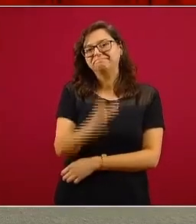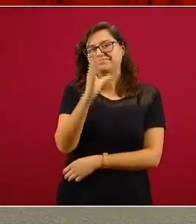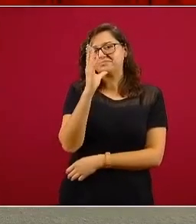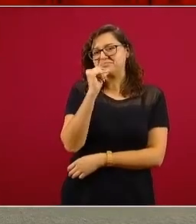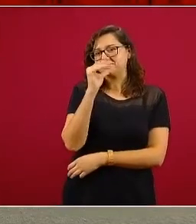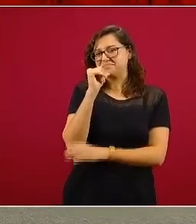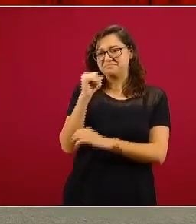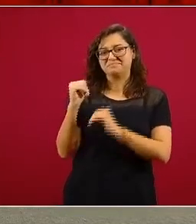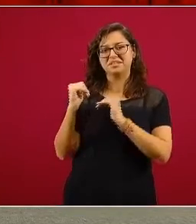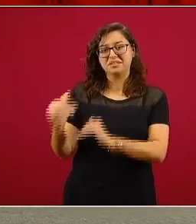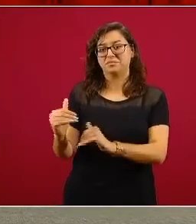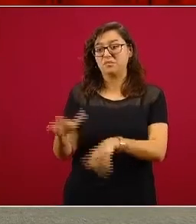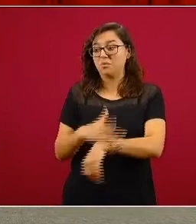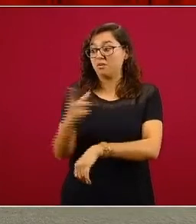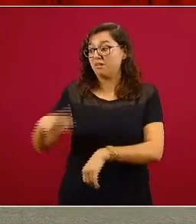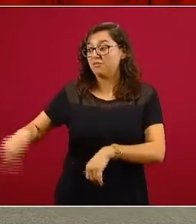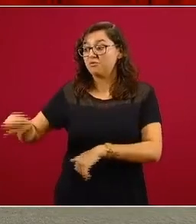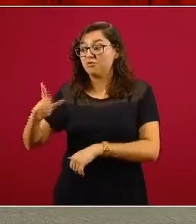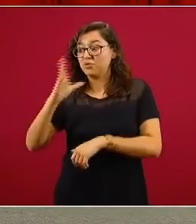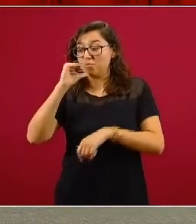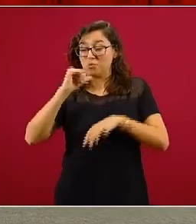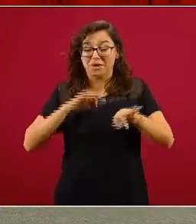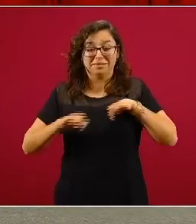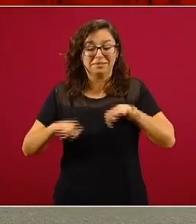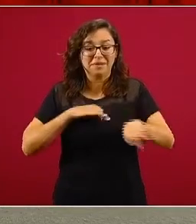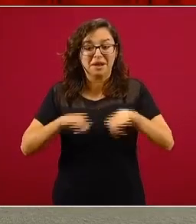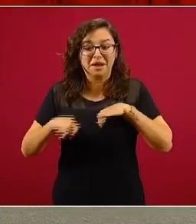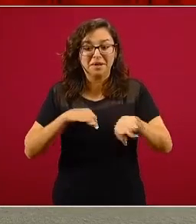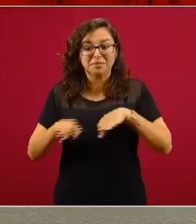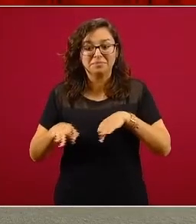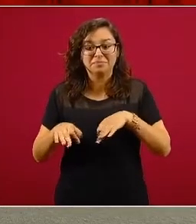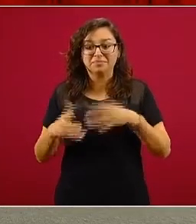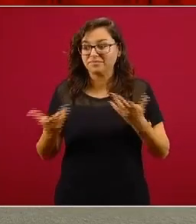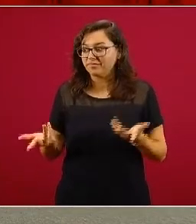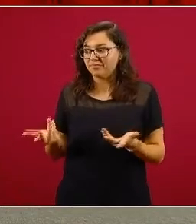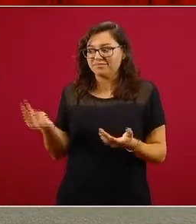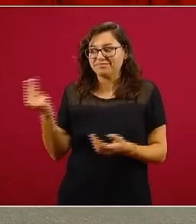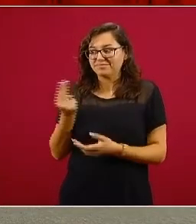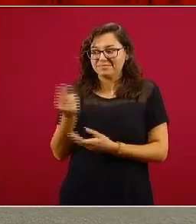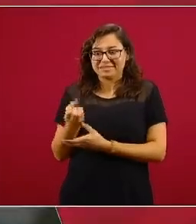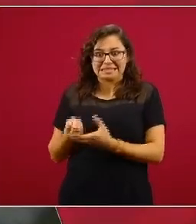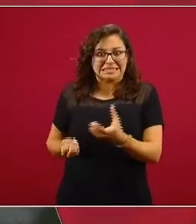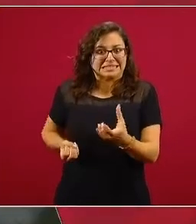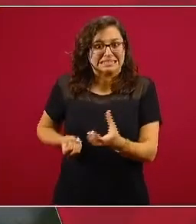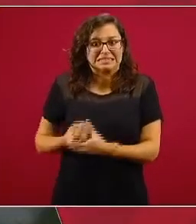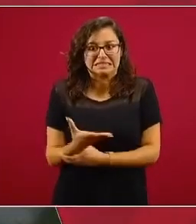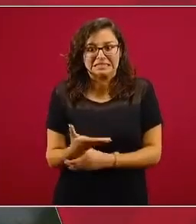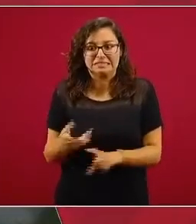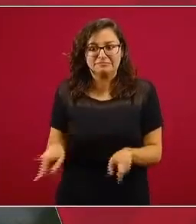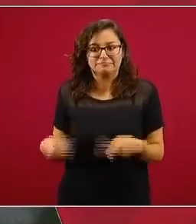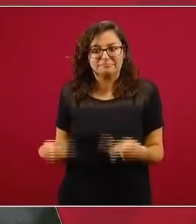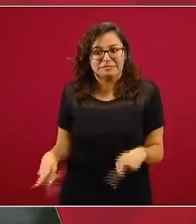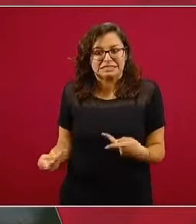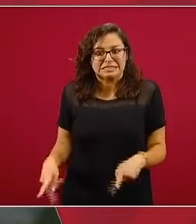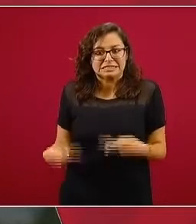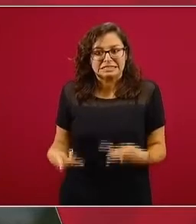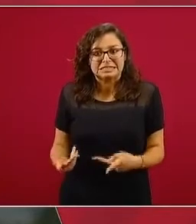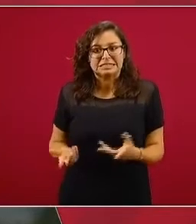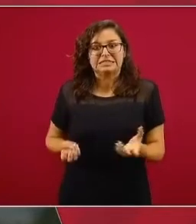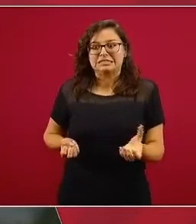Porque si se suspenden sus actividades económicas, necesitan salir de la casa para vender un